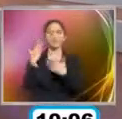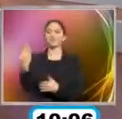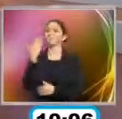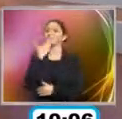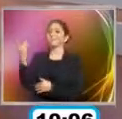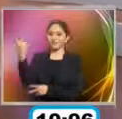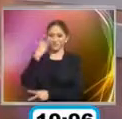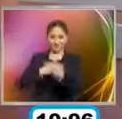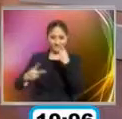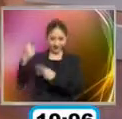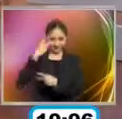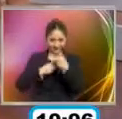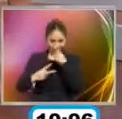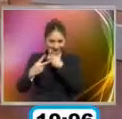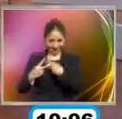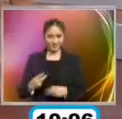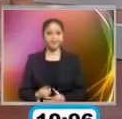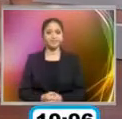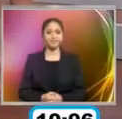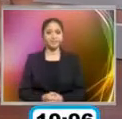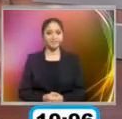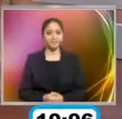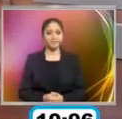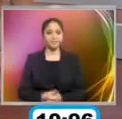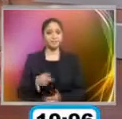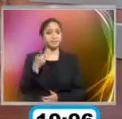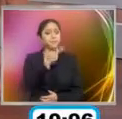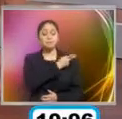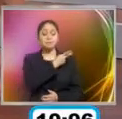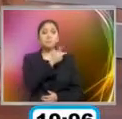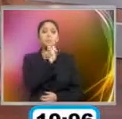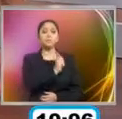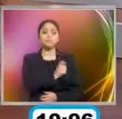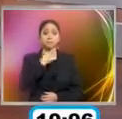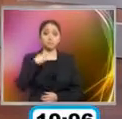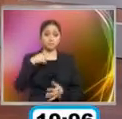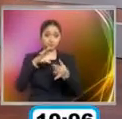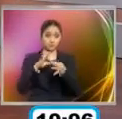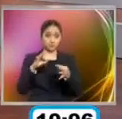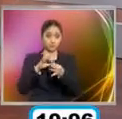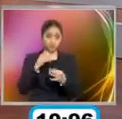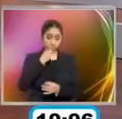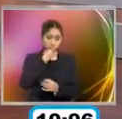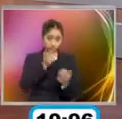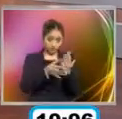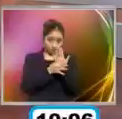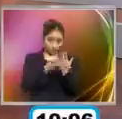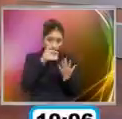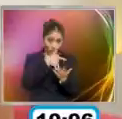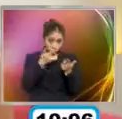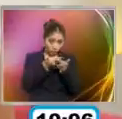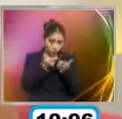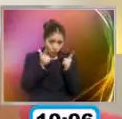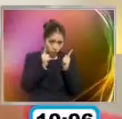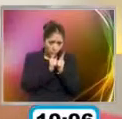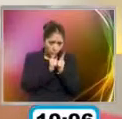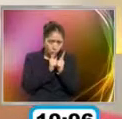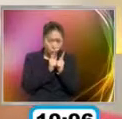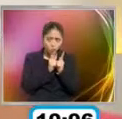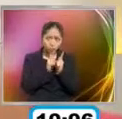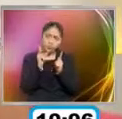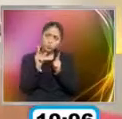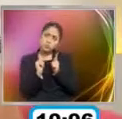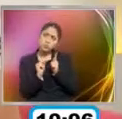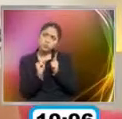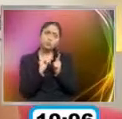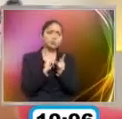Bienvenidos. Gracias, muchas gracias. Muchas gracias. Alex, Ángel, me estaban diciendo que además ustedes son una agrupación que no es agrupación. A